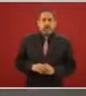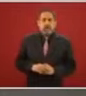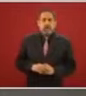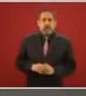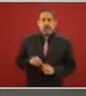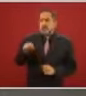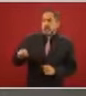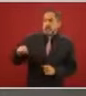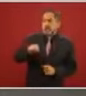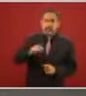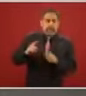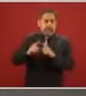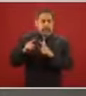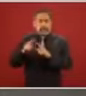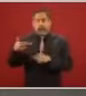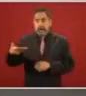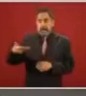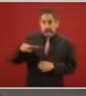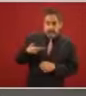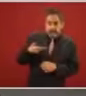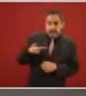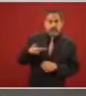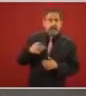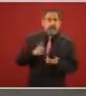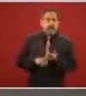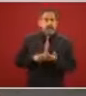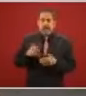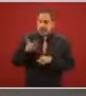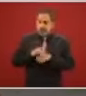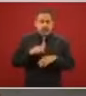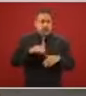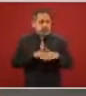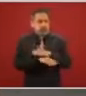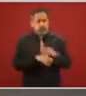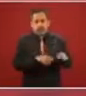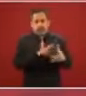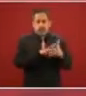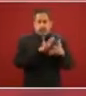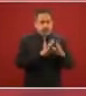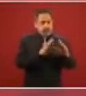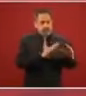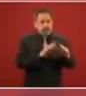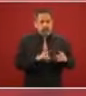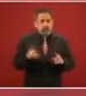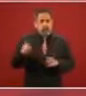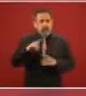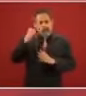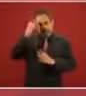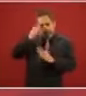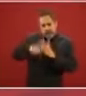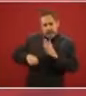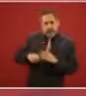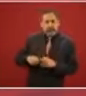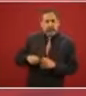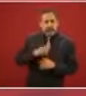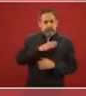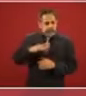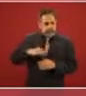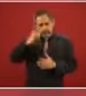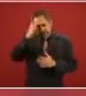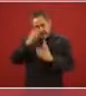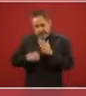en especial de las iglesias evangélicas, es que se